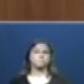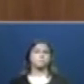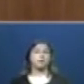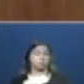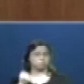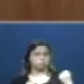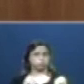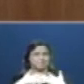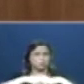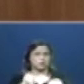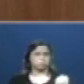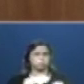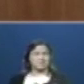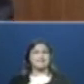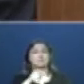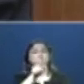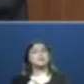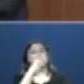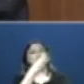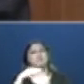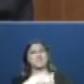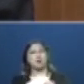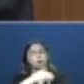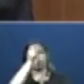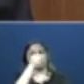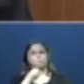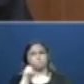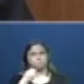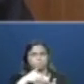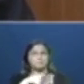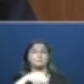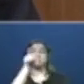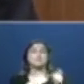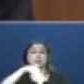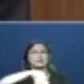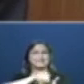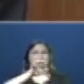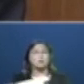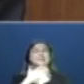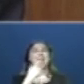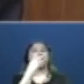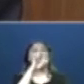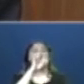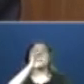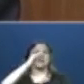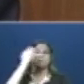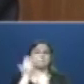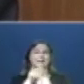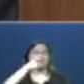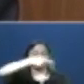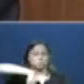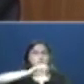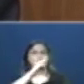da empleo a 35,000 personas en Castilla y león y supone una cuarta parte de nuestro pib industrial y casi el 40% de todas